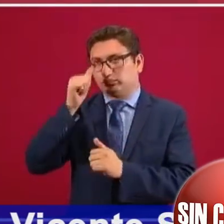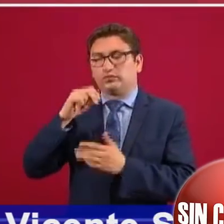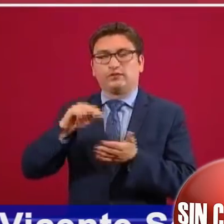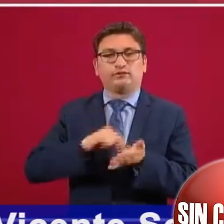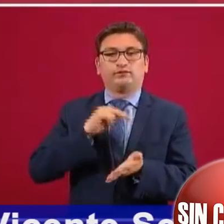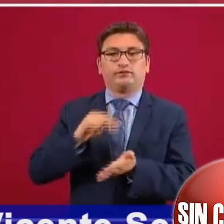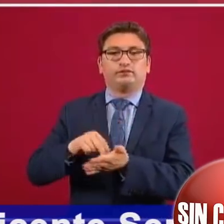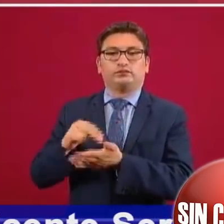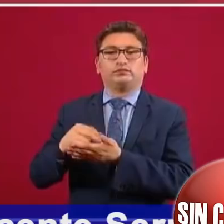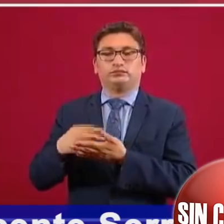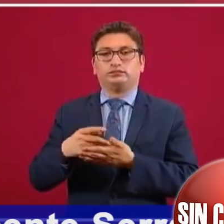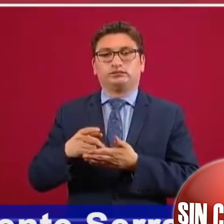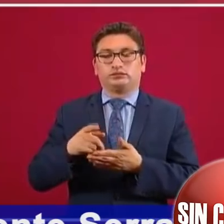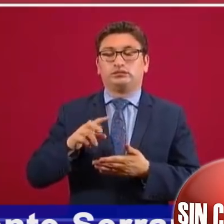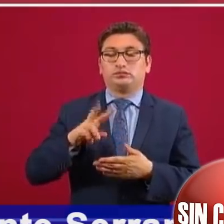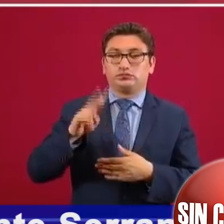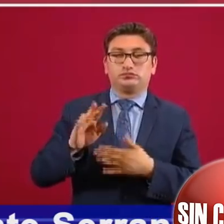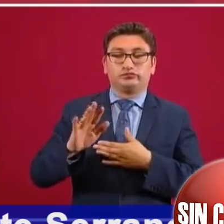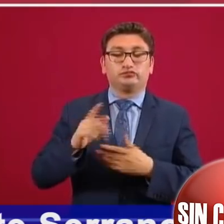intención?